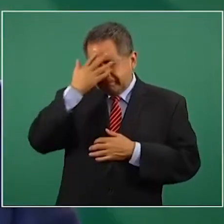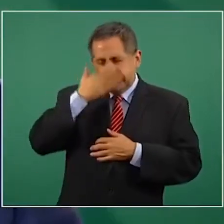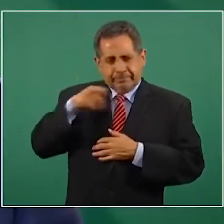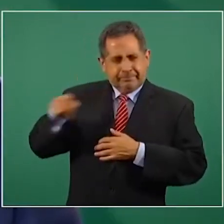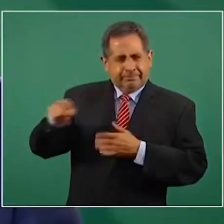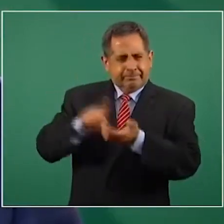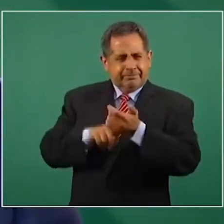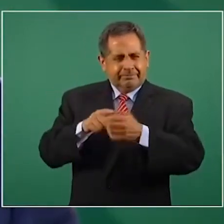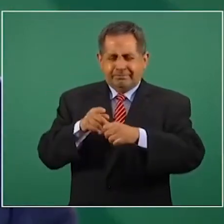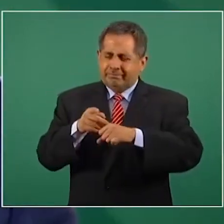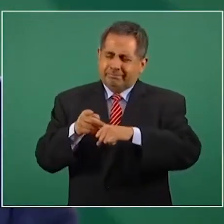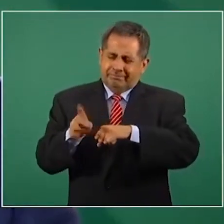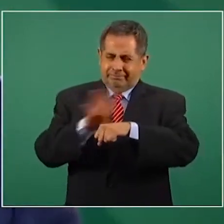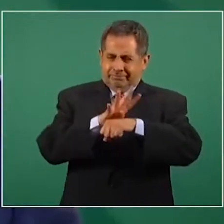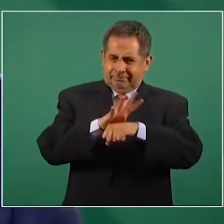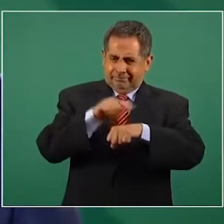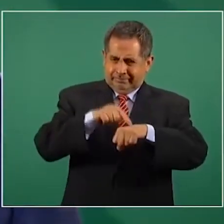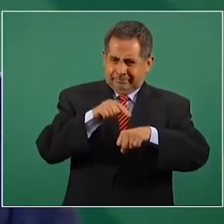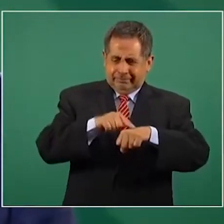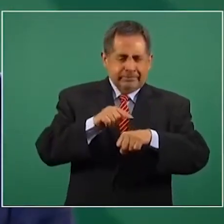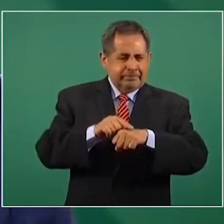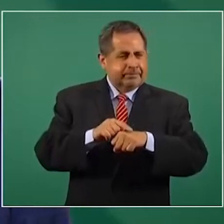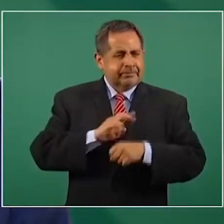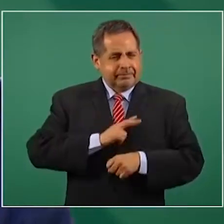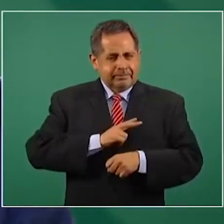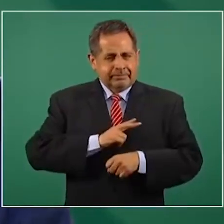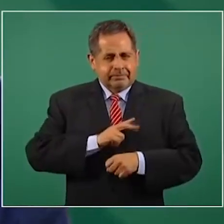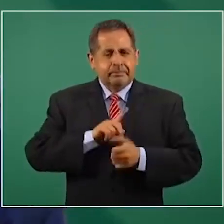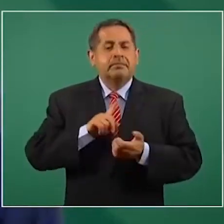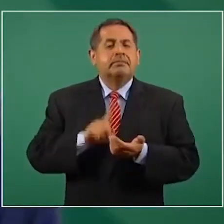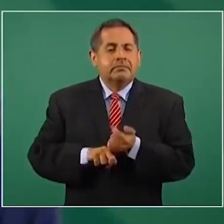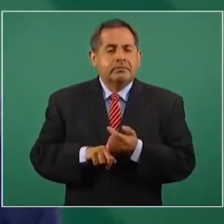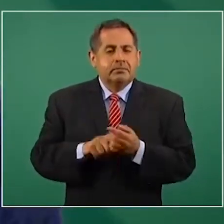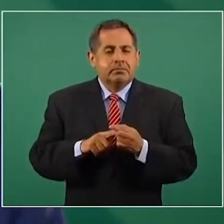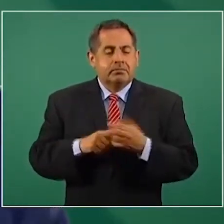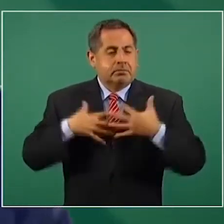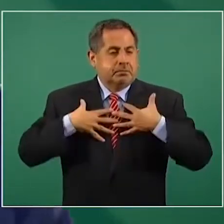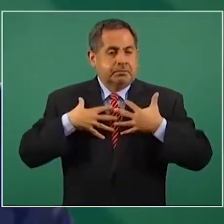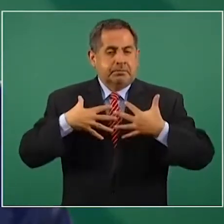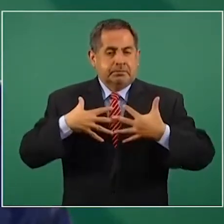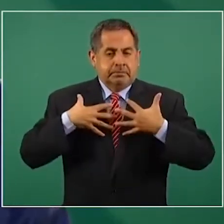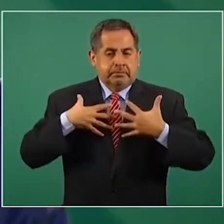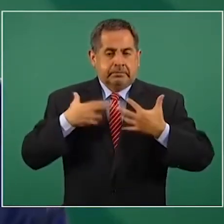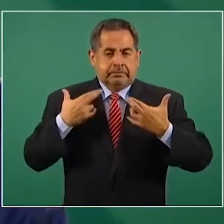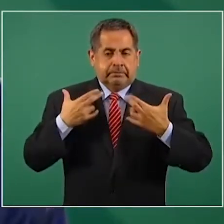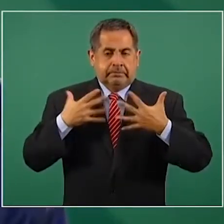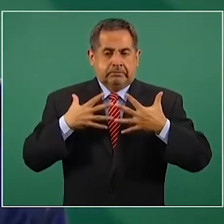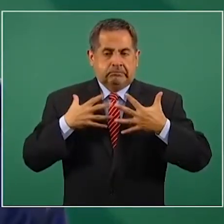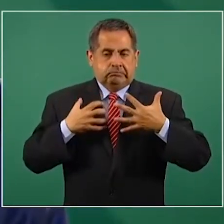enfermedad, este virus, pues afecta los pulmones.